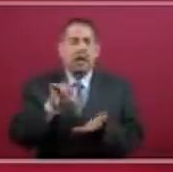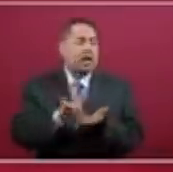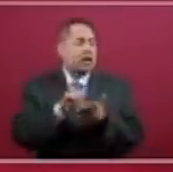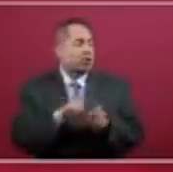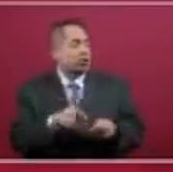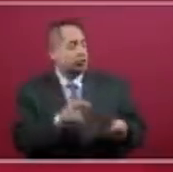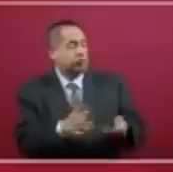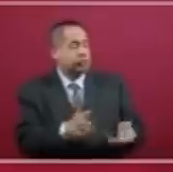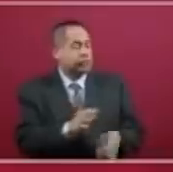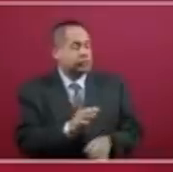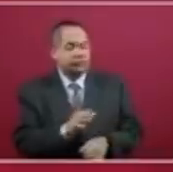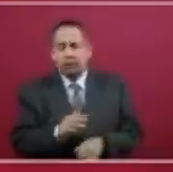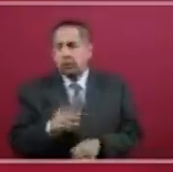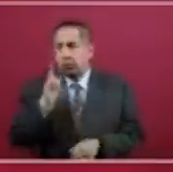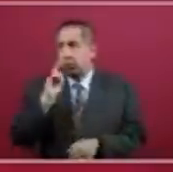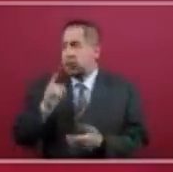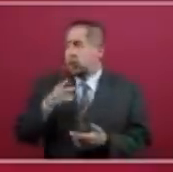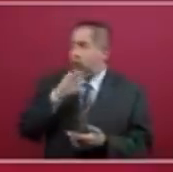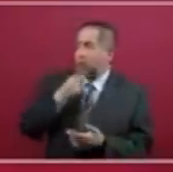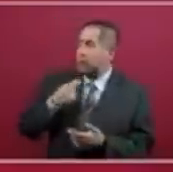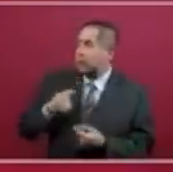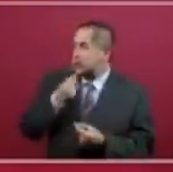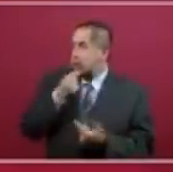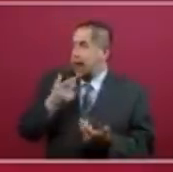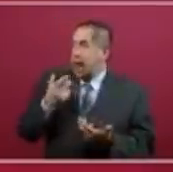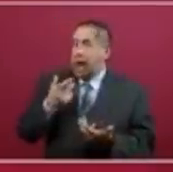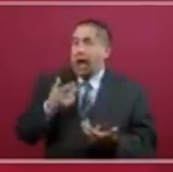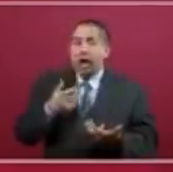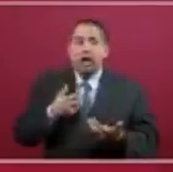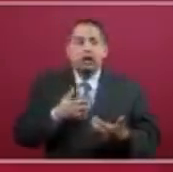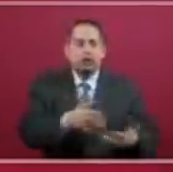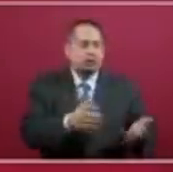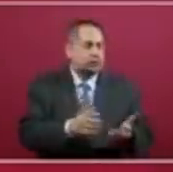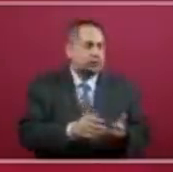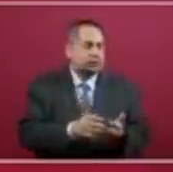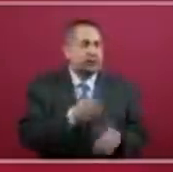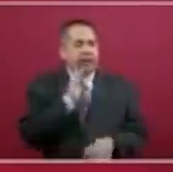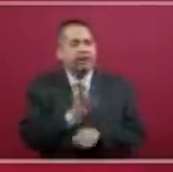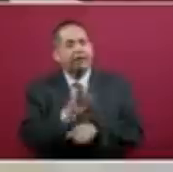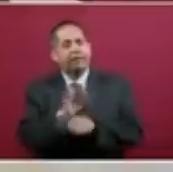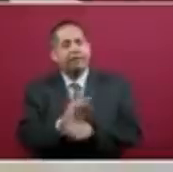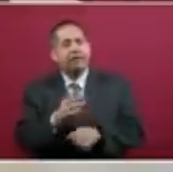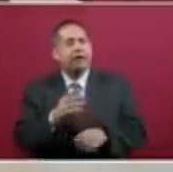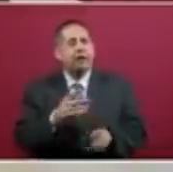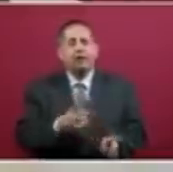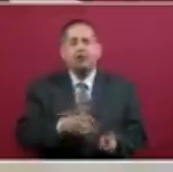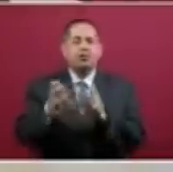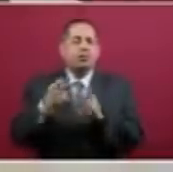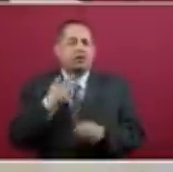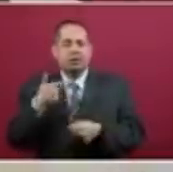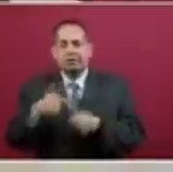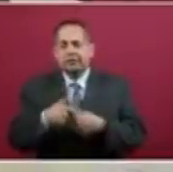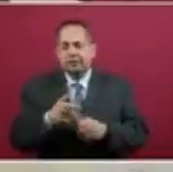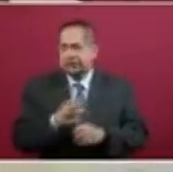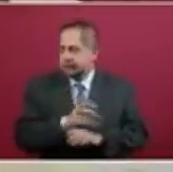se protegía a los huachicoleros. Eso ya